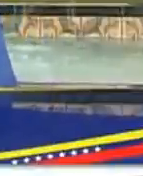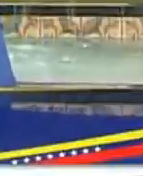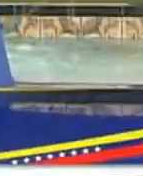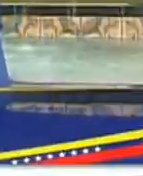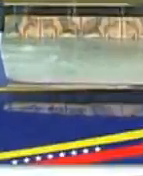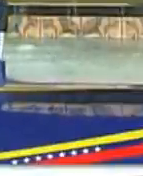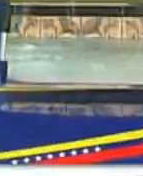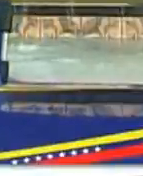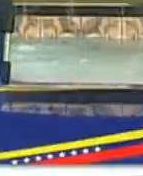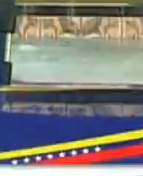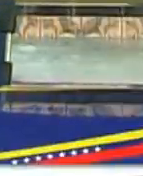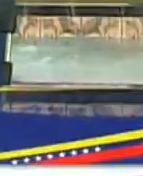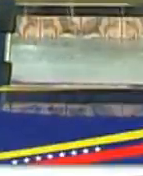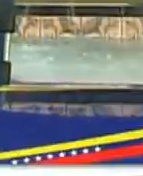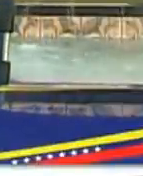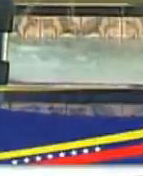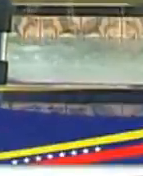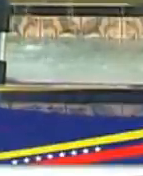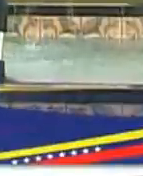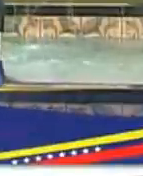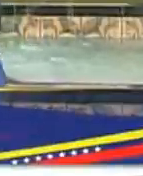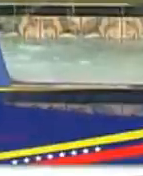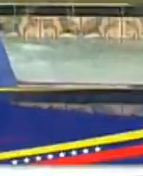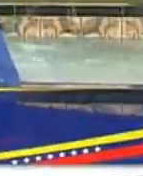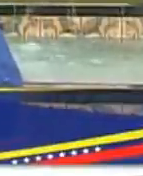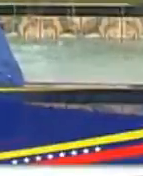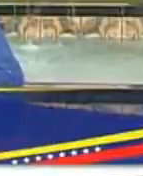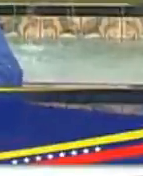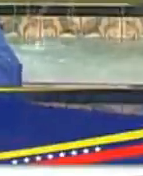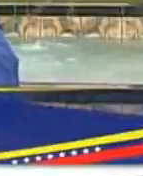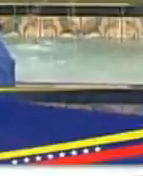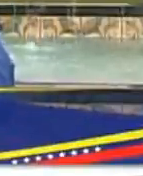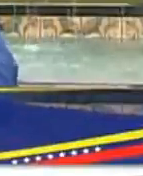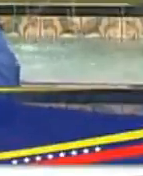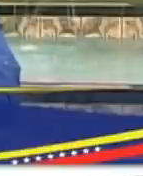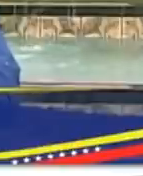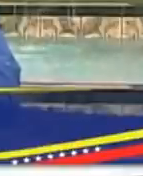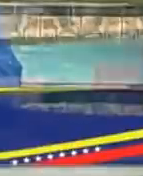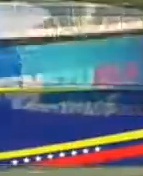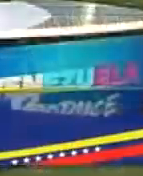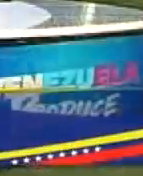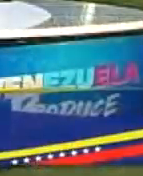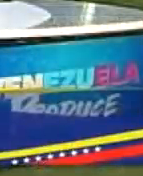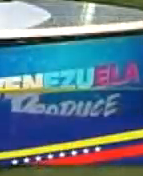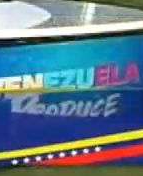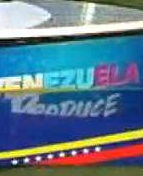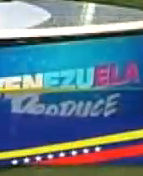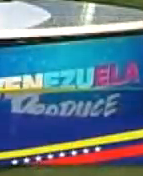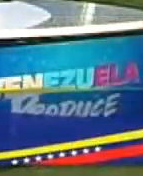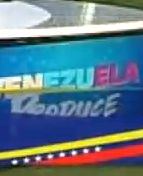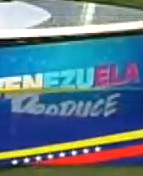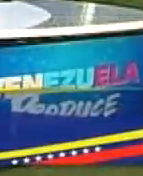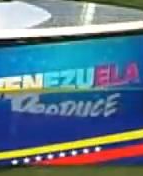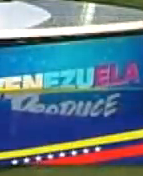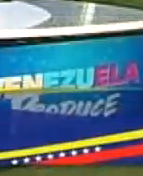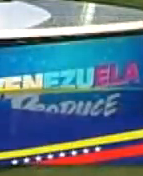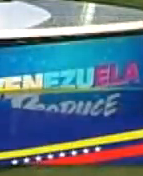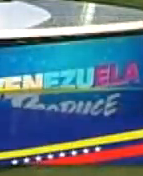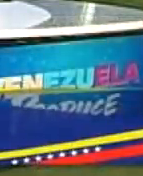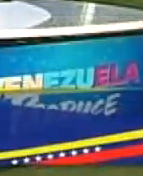vicepresidenta ejecutiva doctora del cje rodríguez ministro de agricultura y